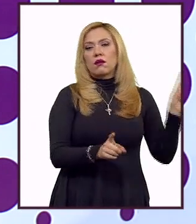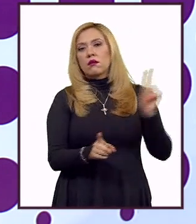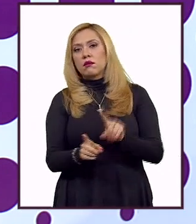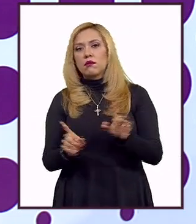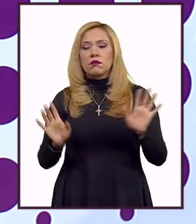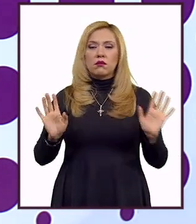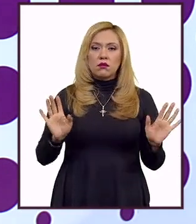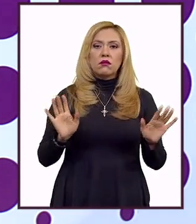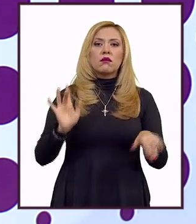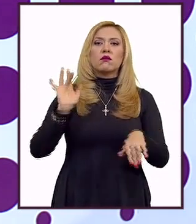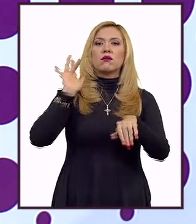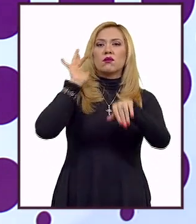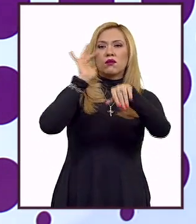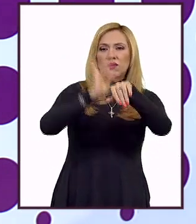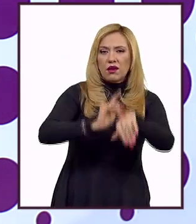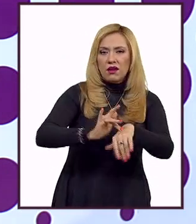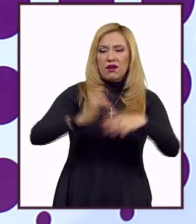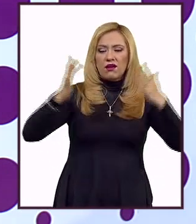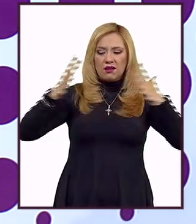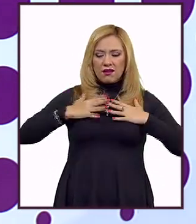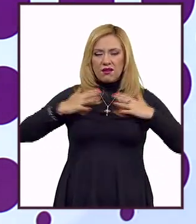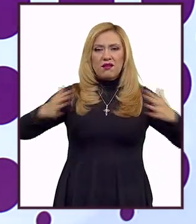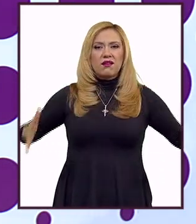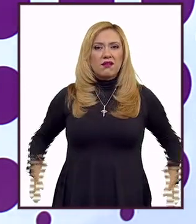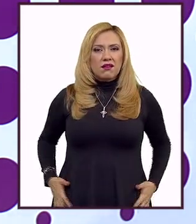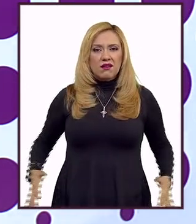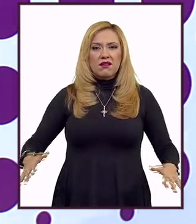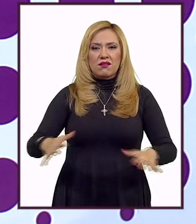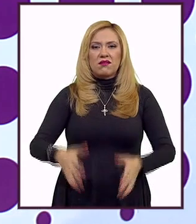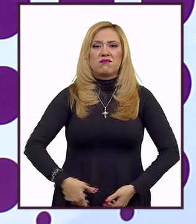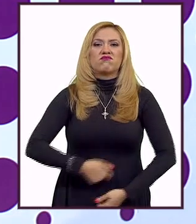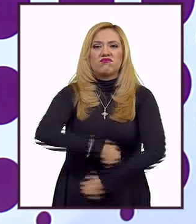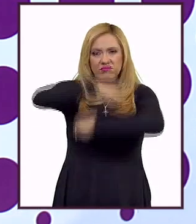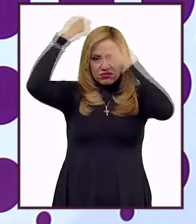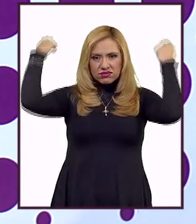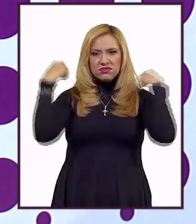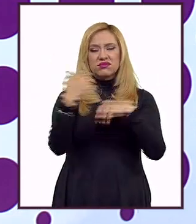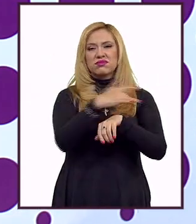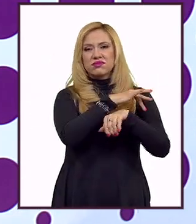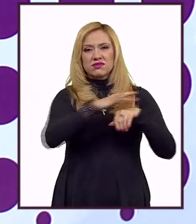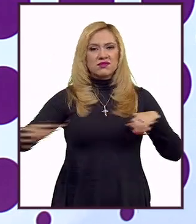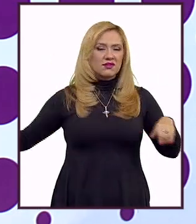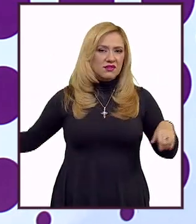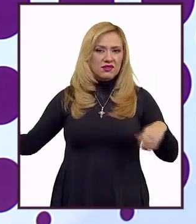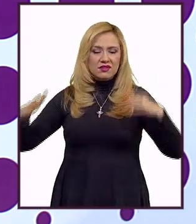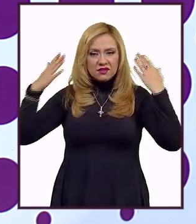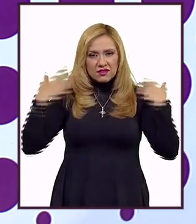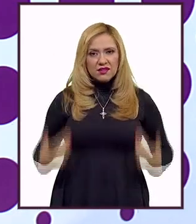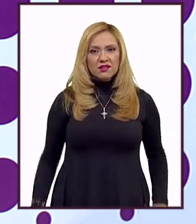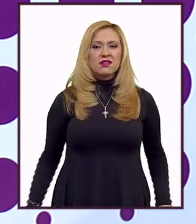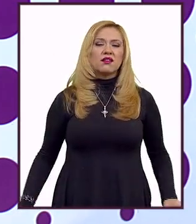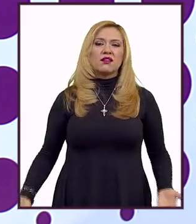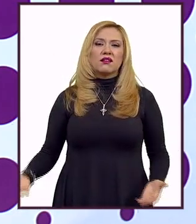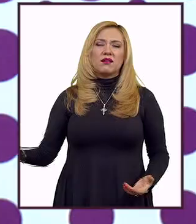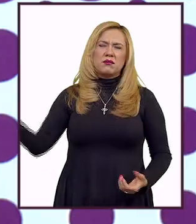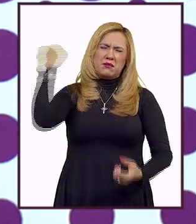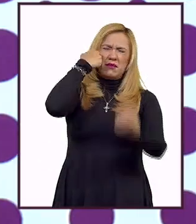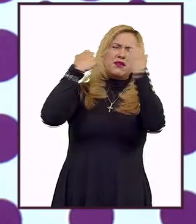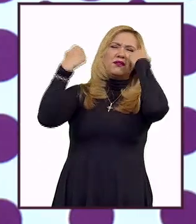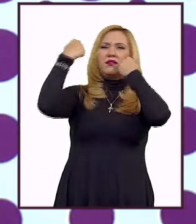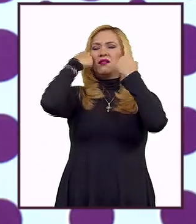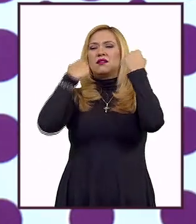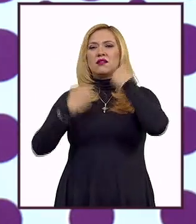entendiendo esto como tocamientos, desnudar la persona físicamente, agredirla,